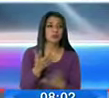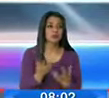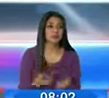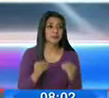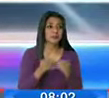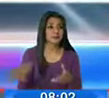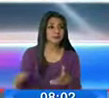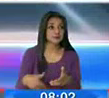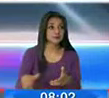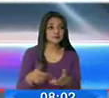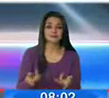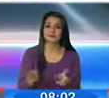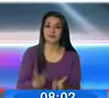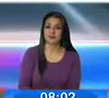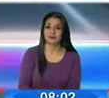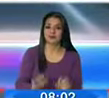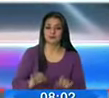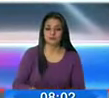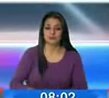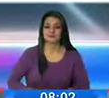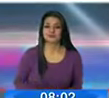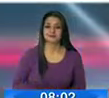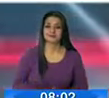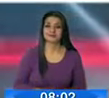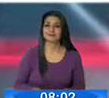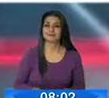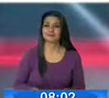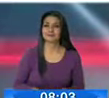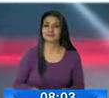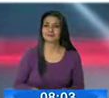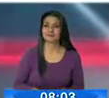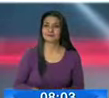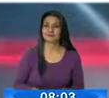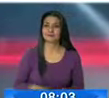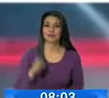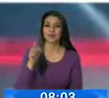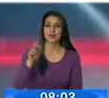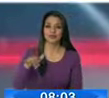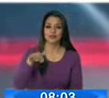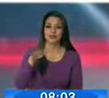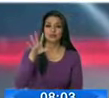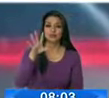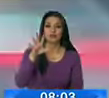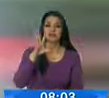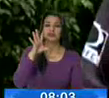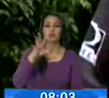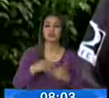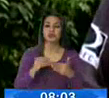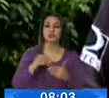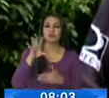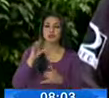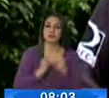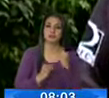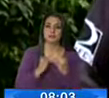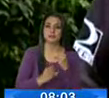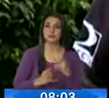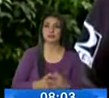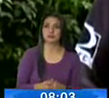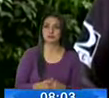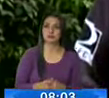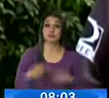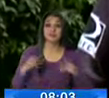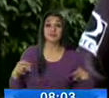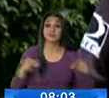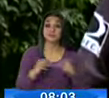llevar también. Claro, eso es para llevar igual. Para llevar el kilo, como le digo, está 5,50. Es a pasar en algo